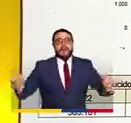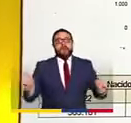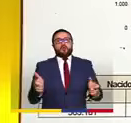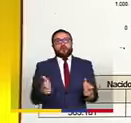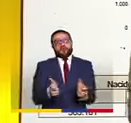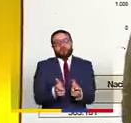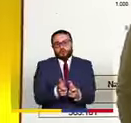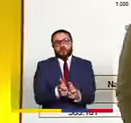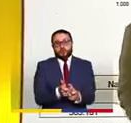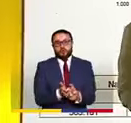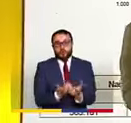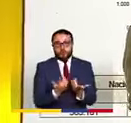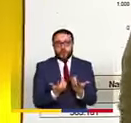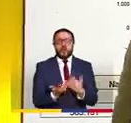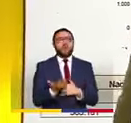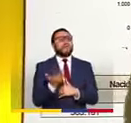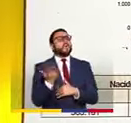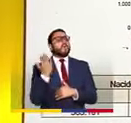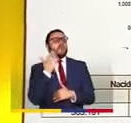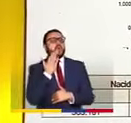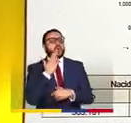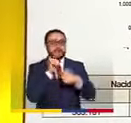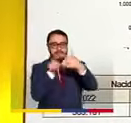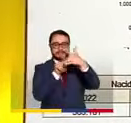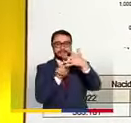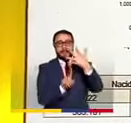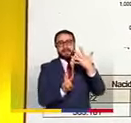Colombia, semana 33.